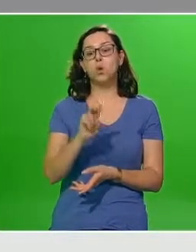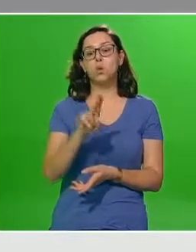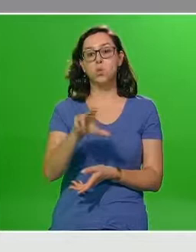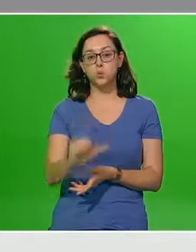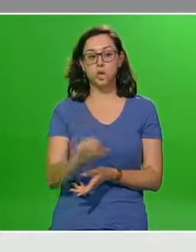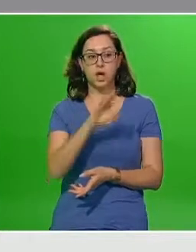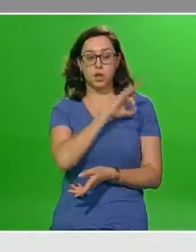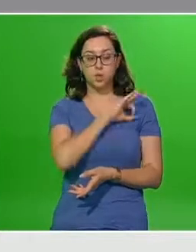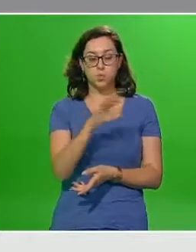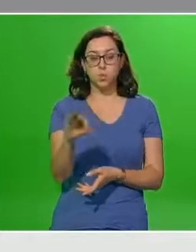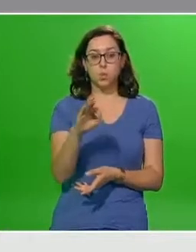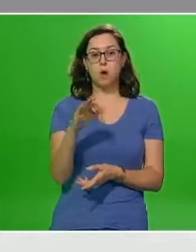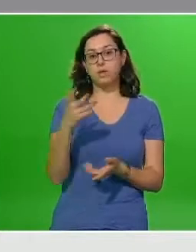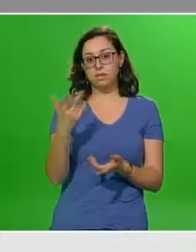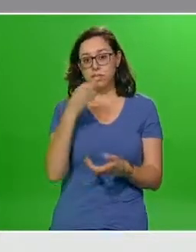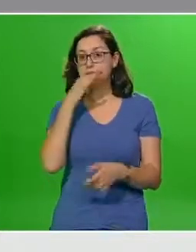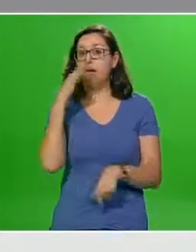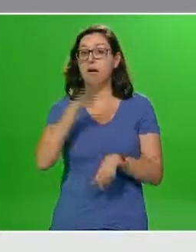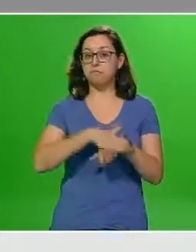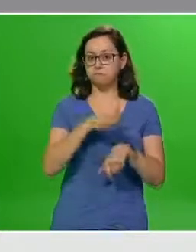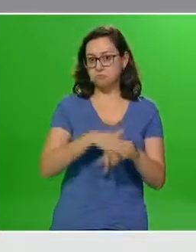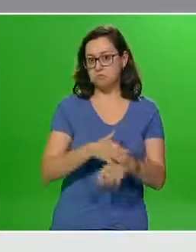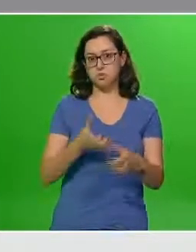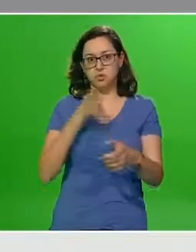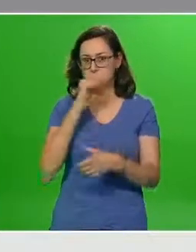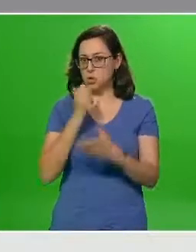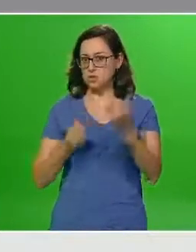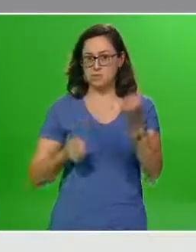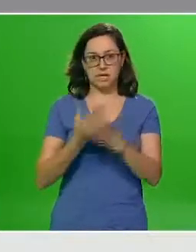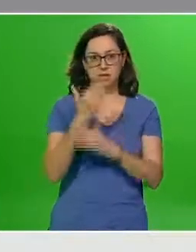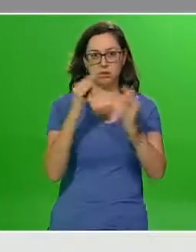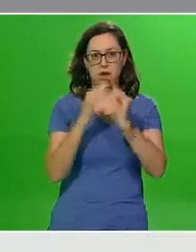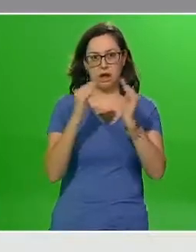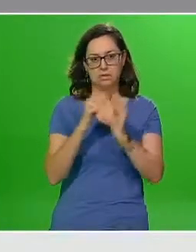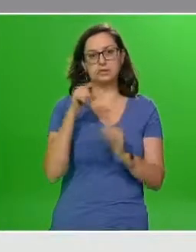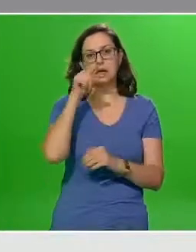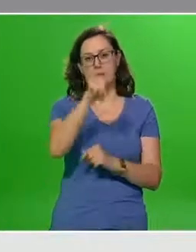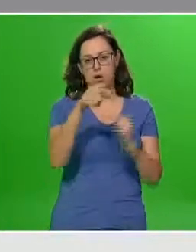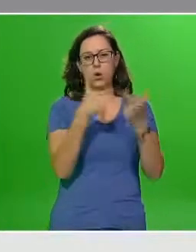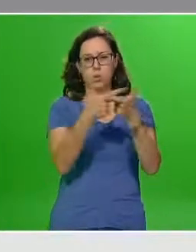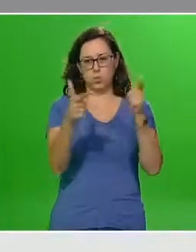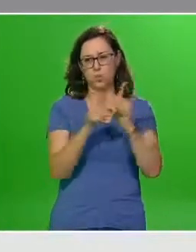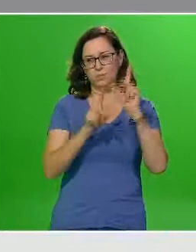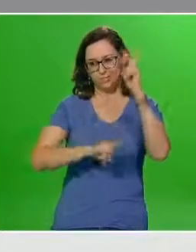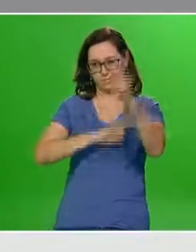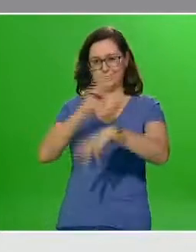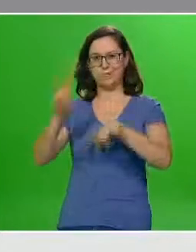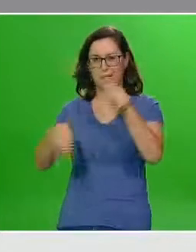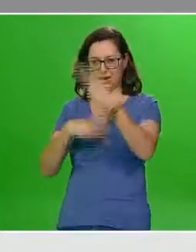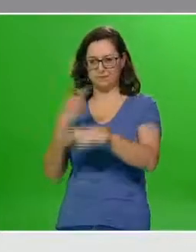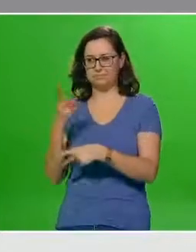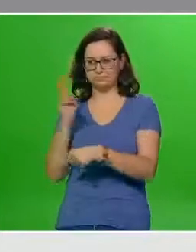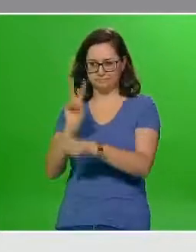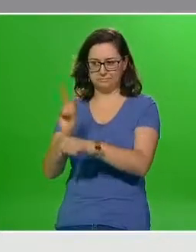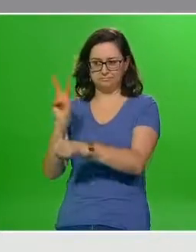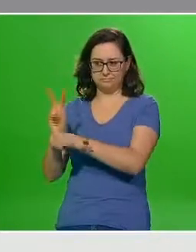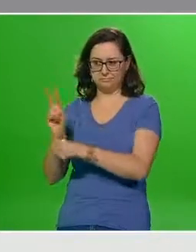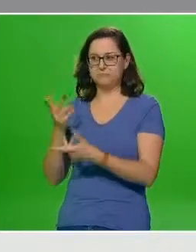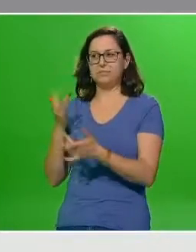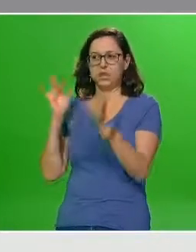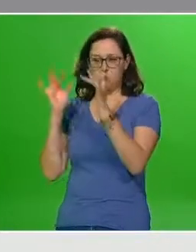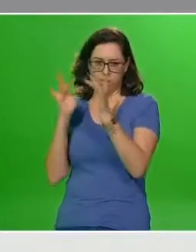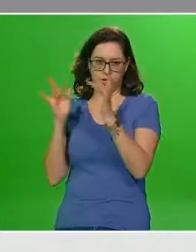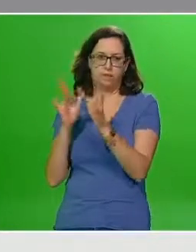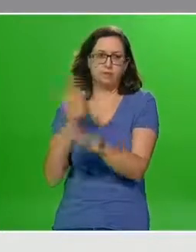reflejar que tienen problemas de movilidad, y así la estrategia de vacunación puede